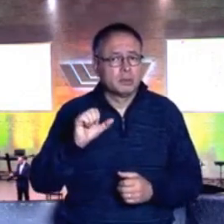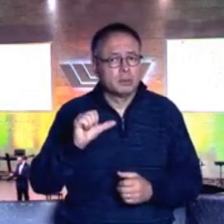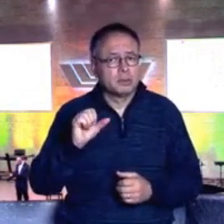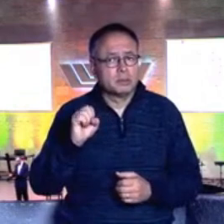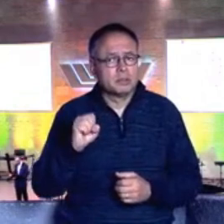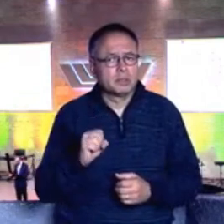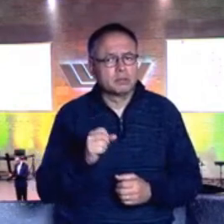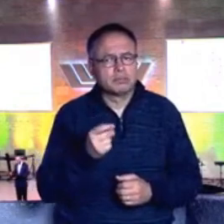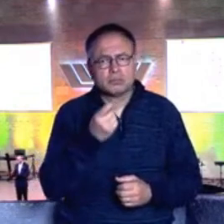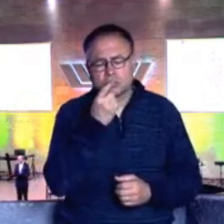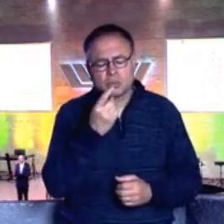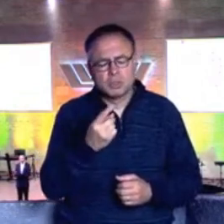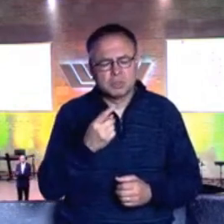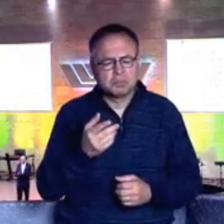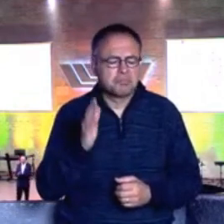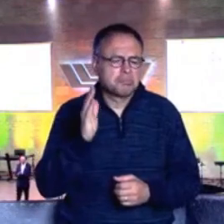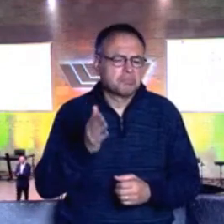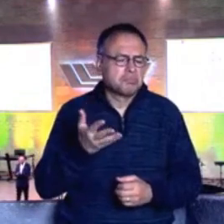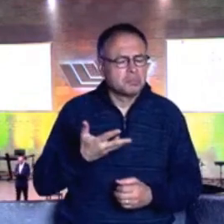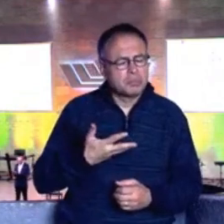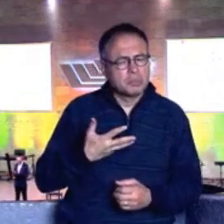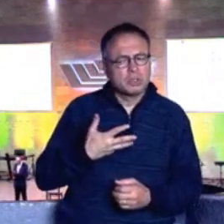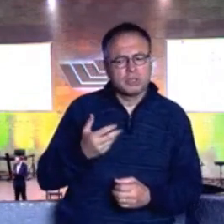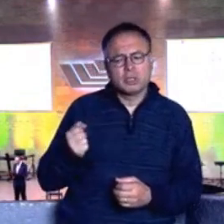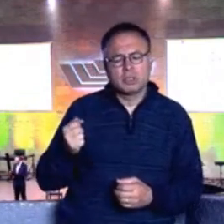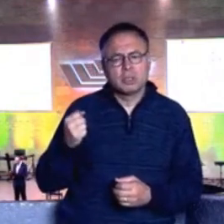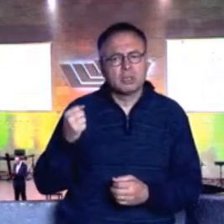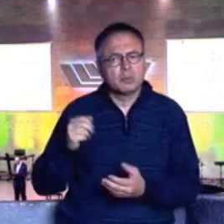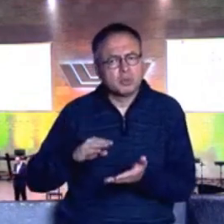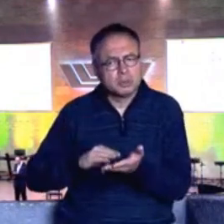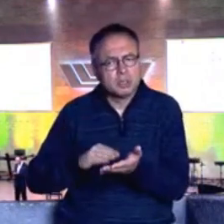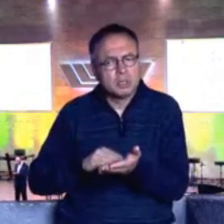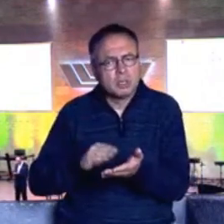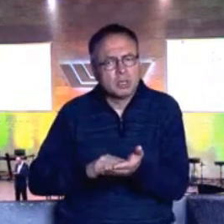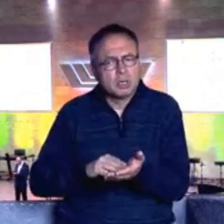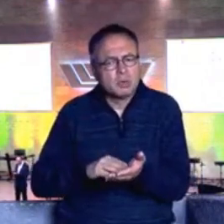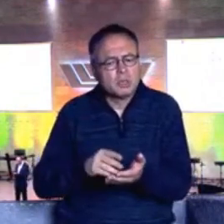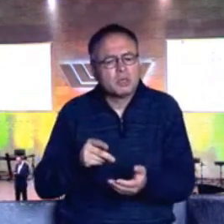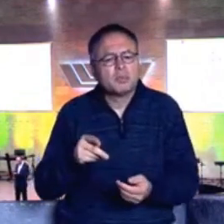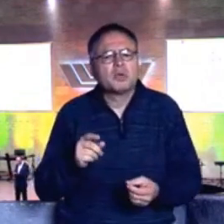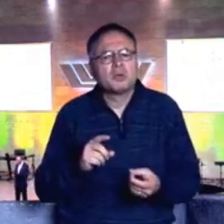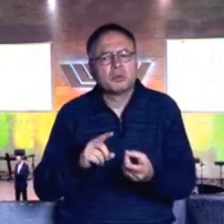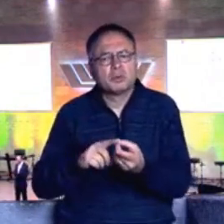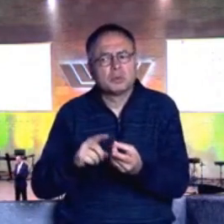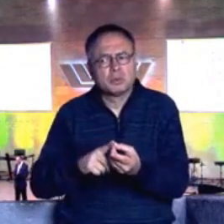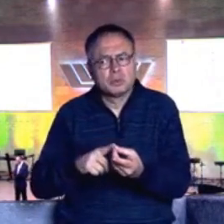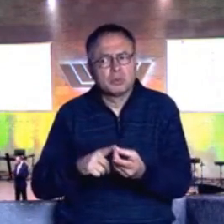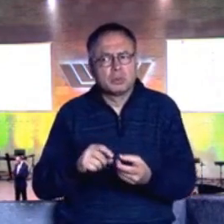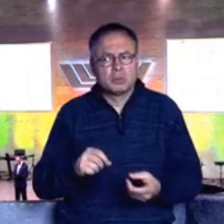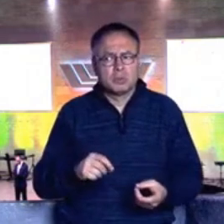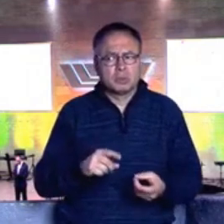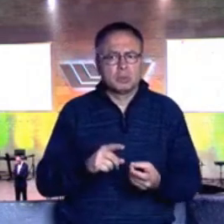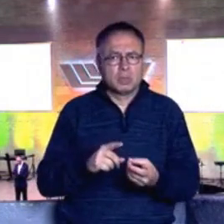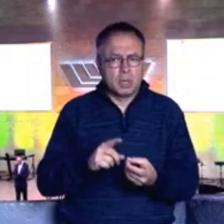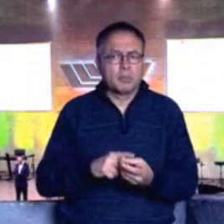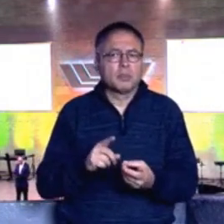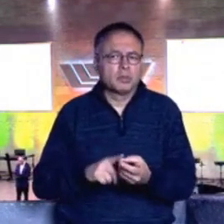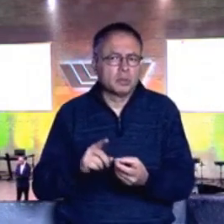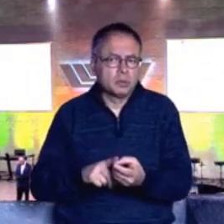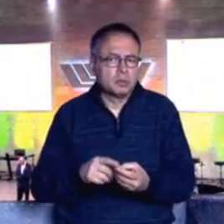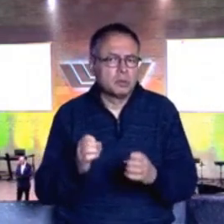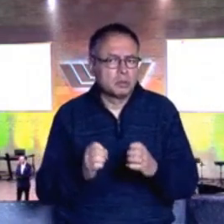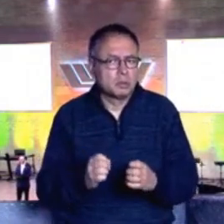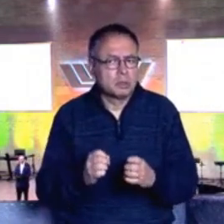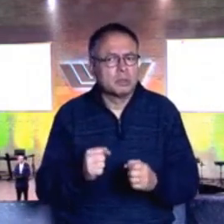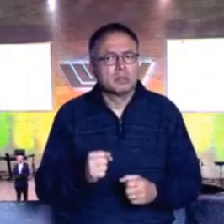fuego y la leña Pero dónde está el cordero para el holocausto y Abraham respondió